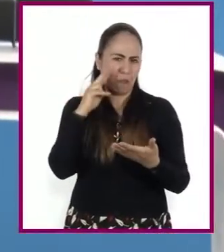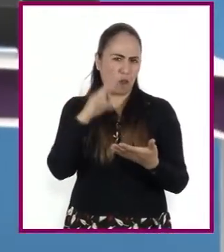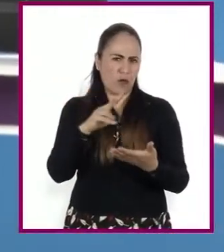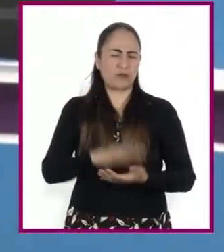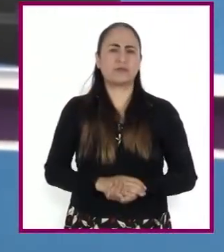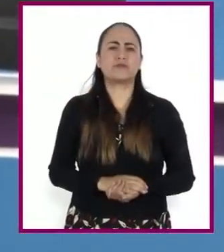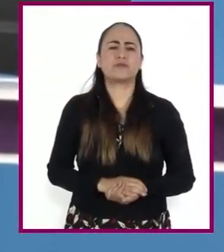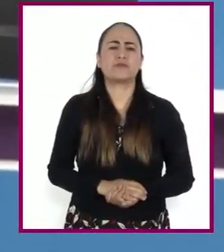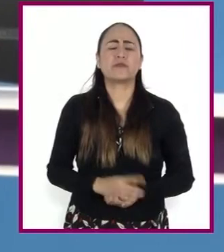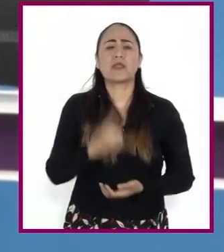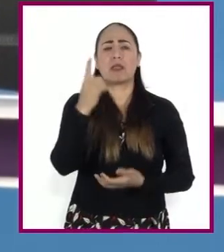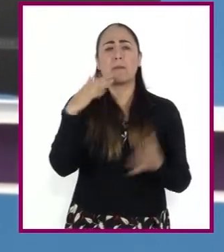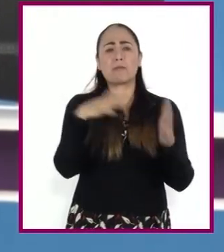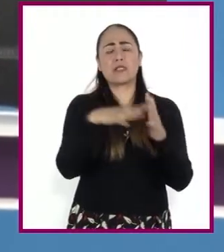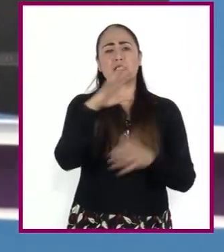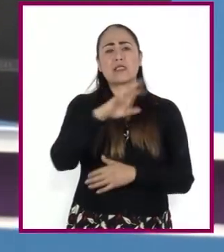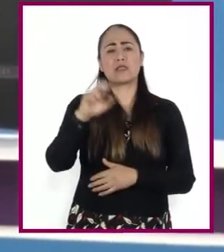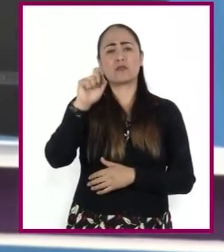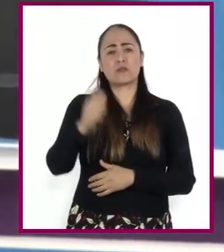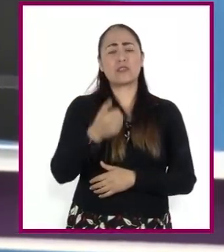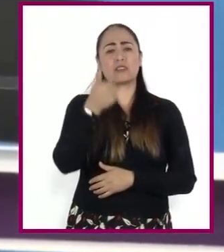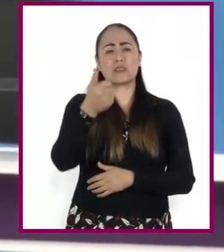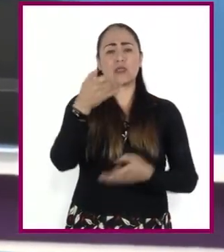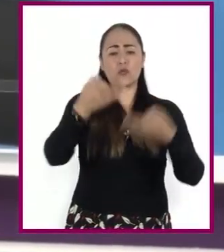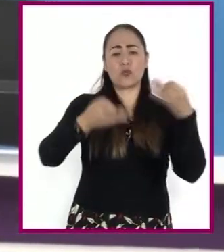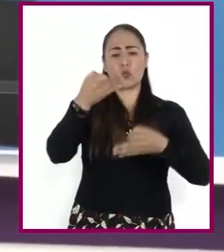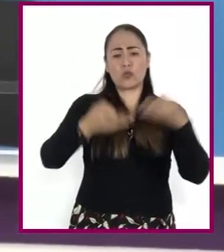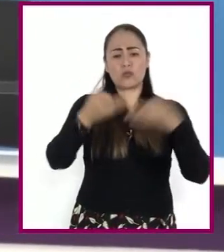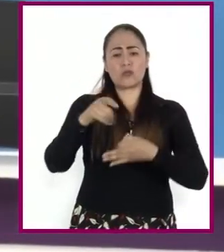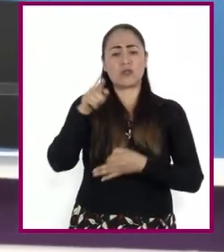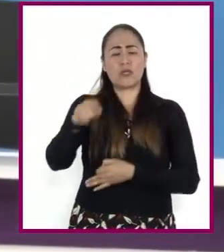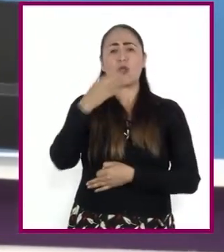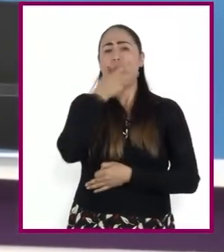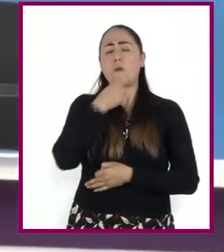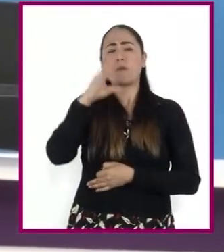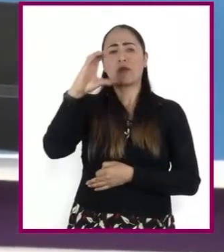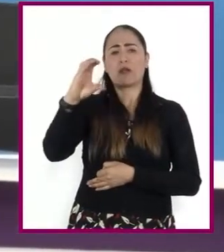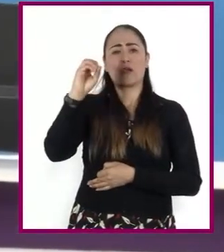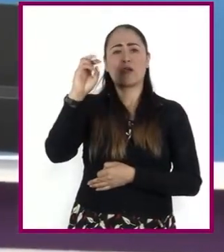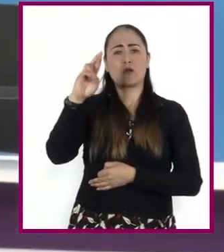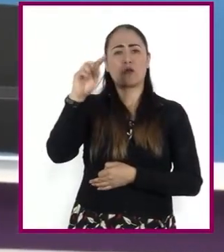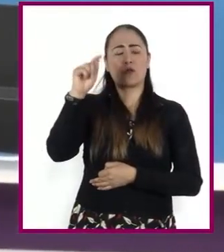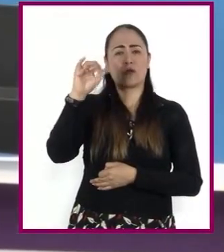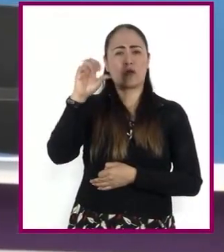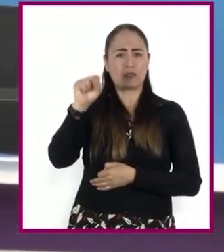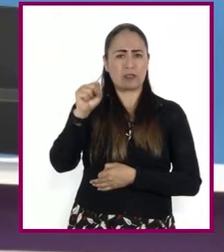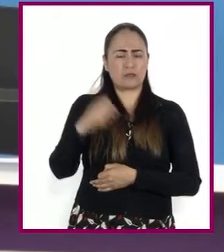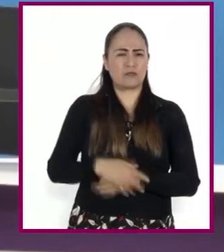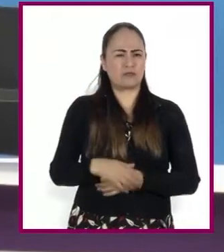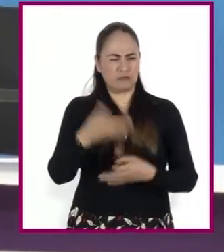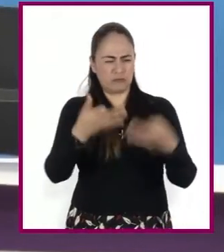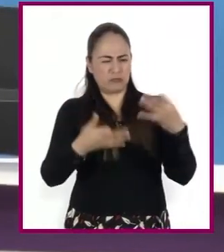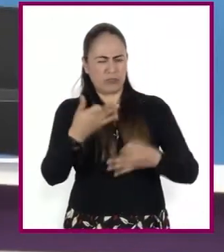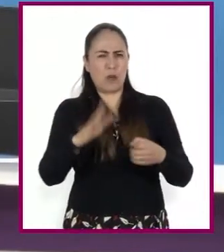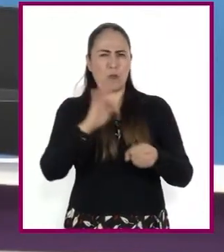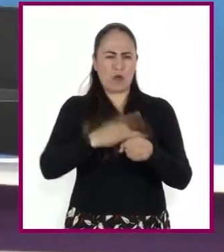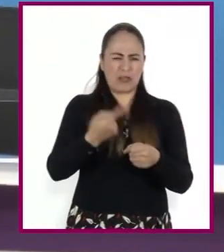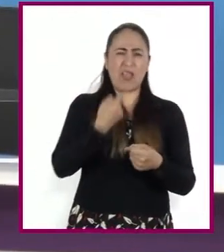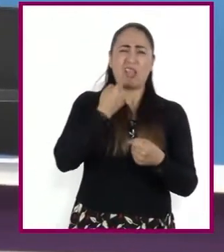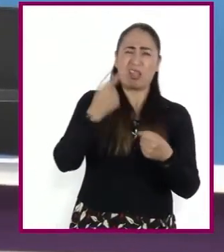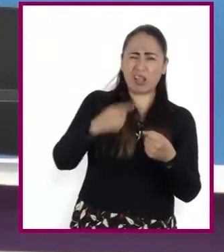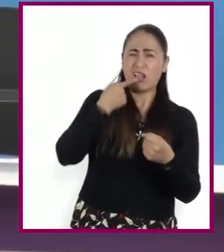Indias, quienes escribieron algunas costumbres, tradiciones y noticias que ocurrían en los virreinatos y que actualmente